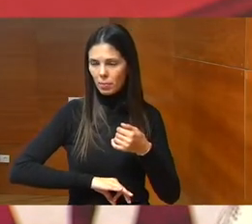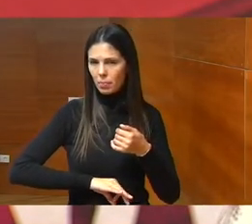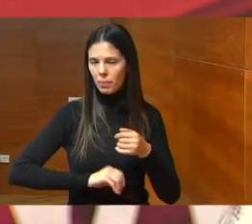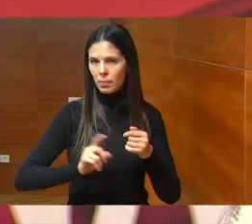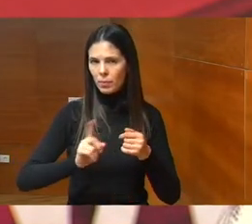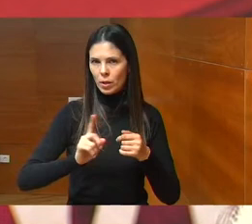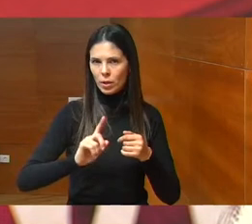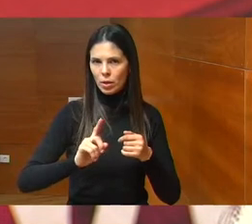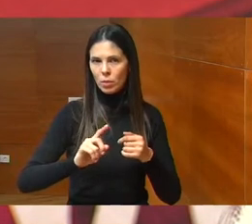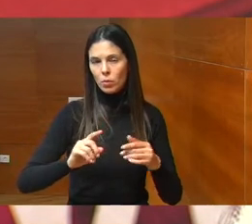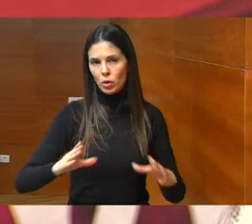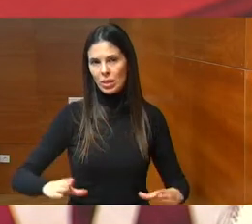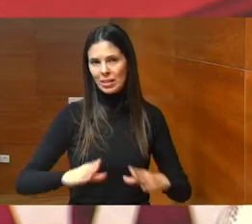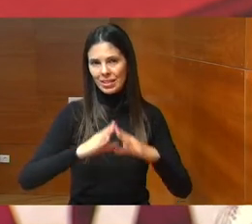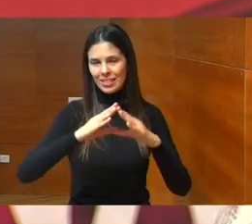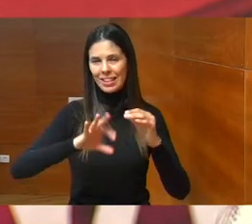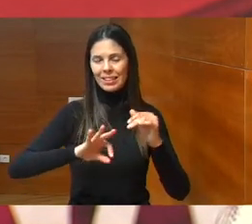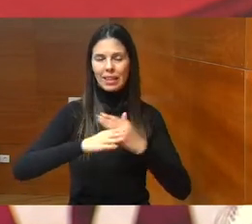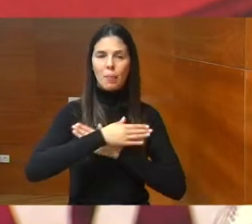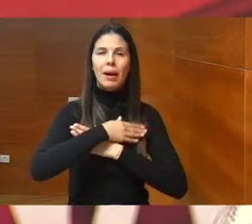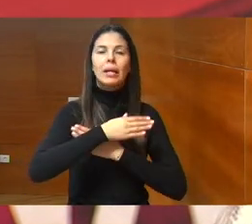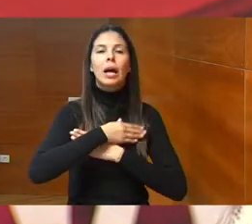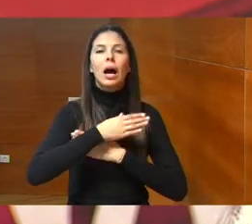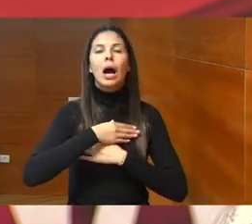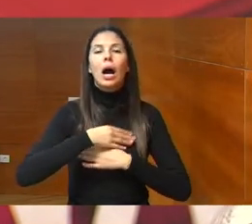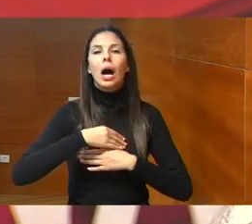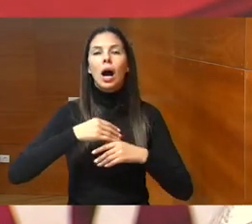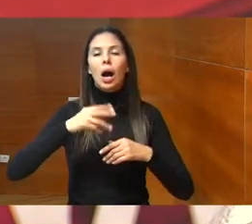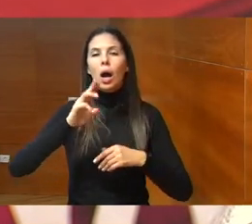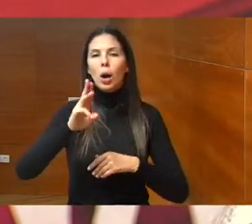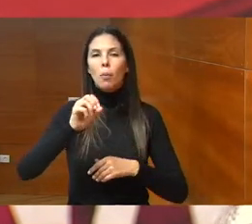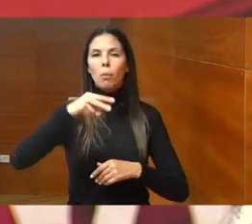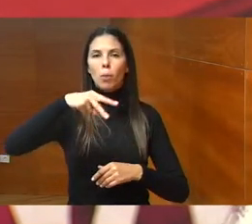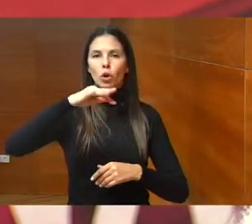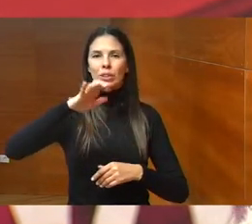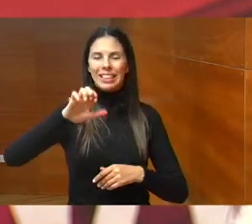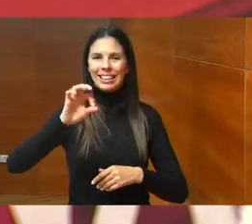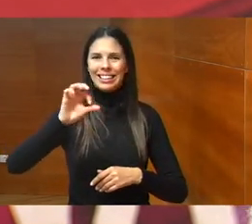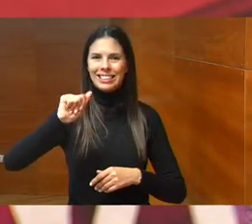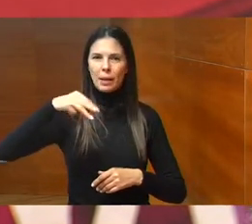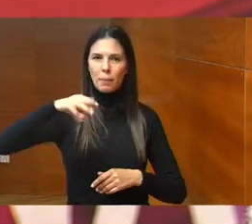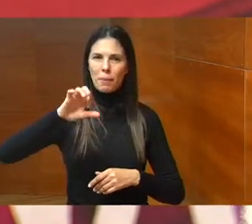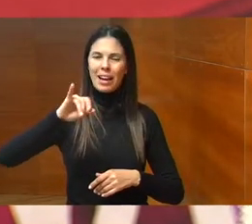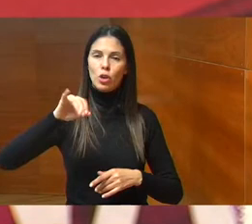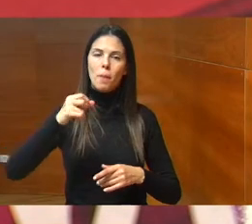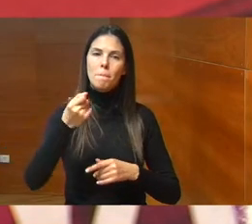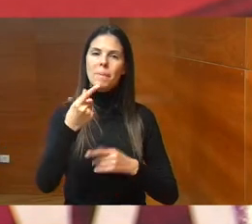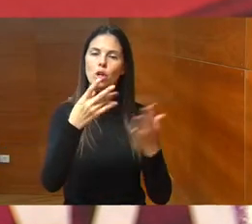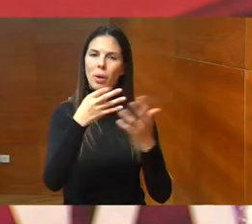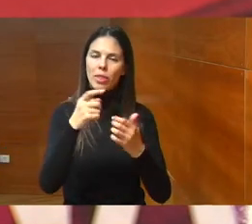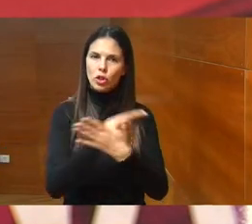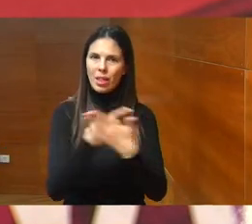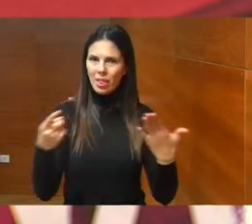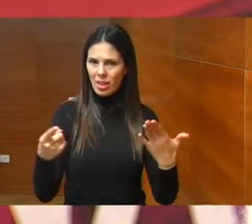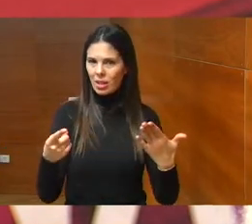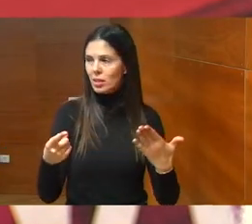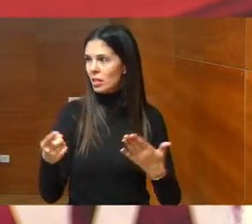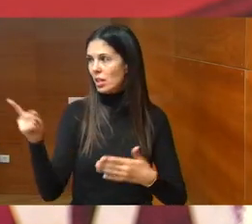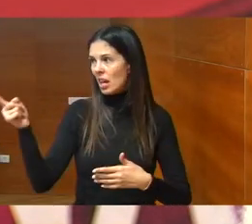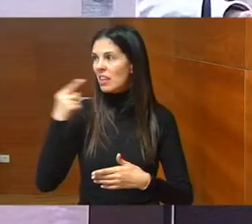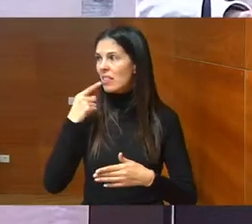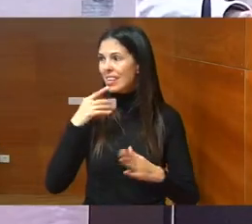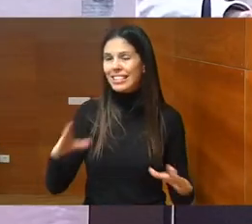en Santa María de ponte sampaio o pintar un de agosto de 1936 poño Santamaría de